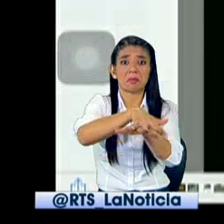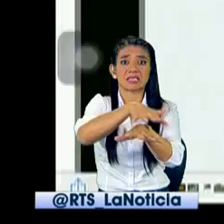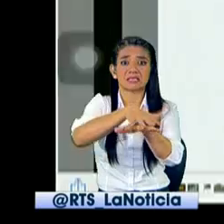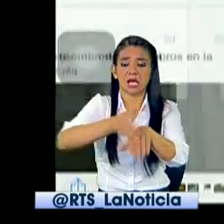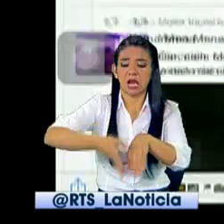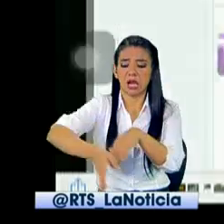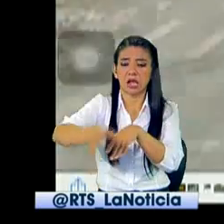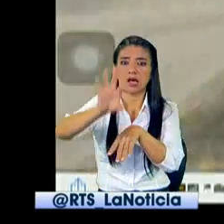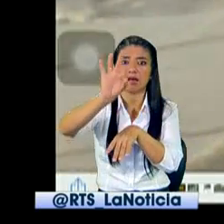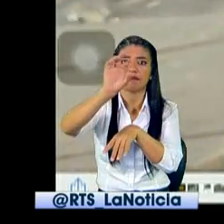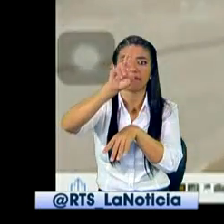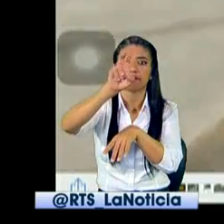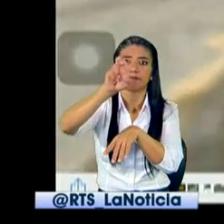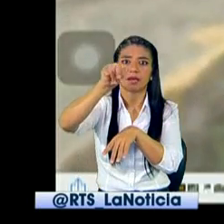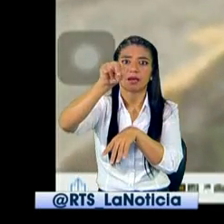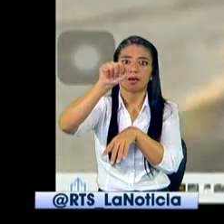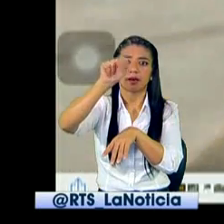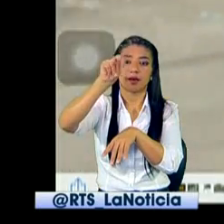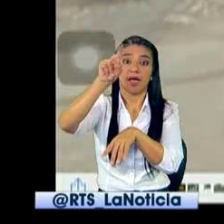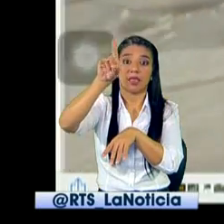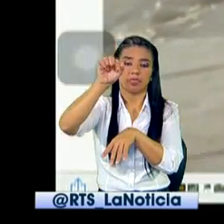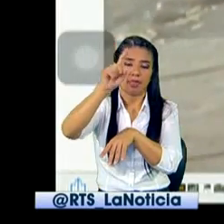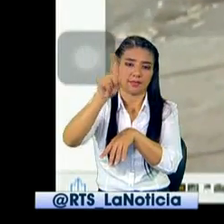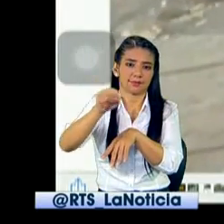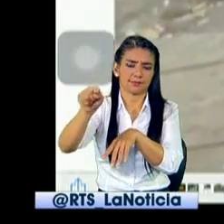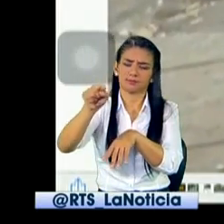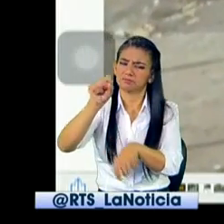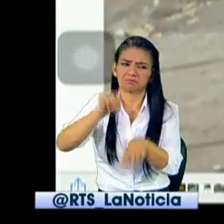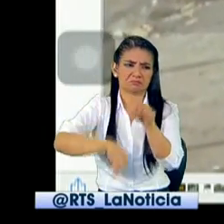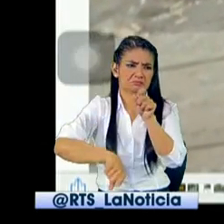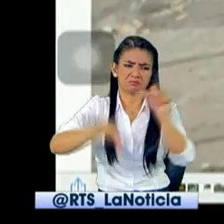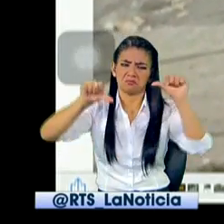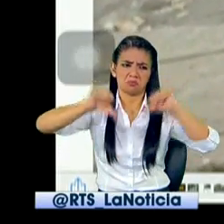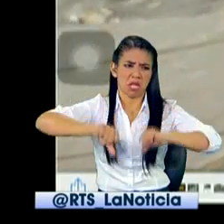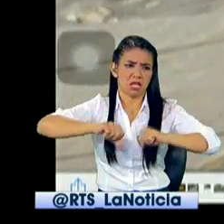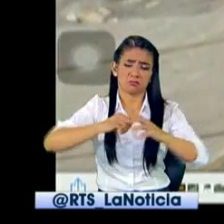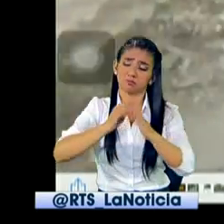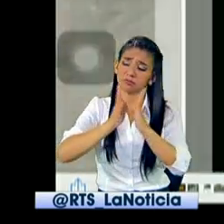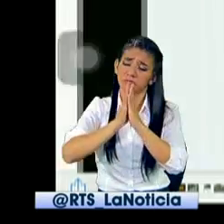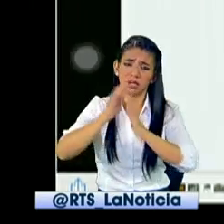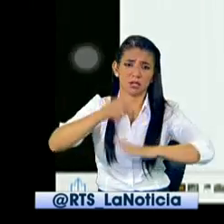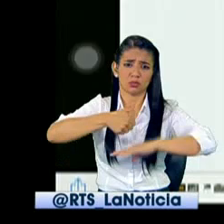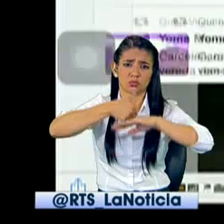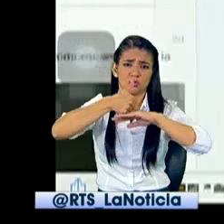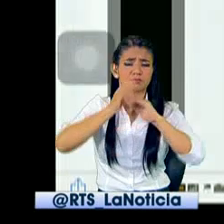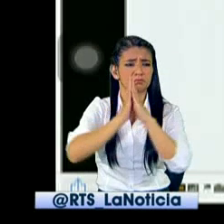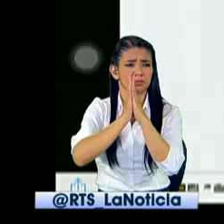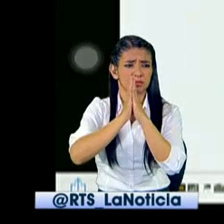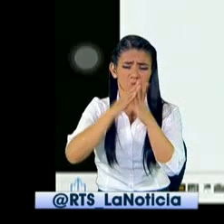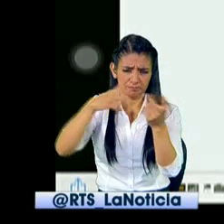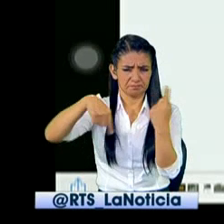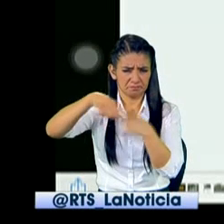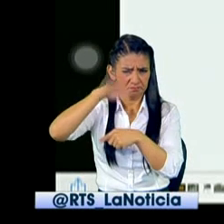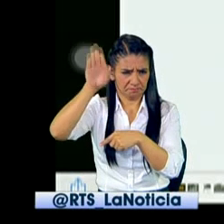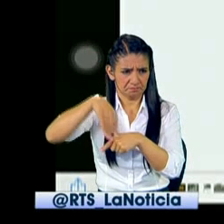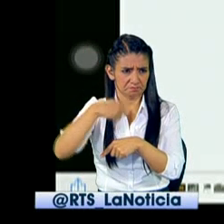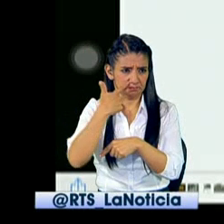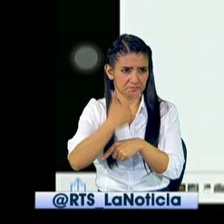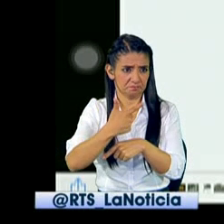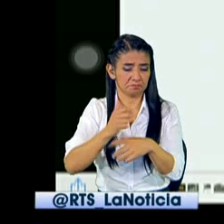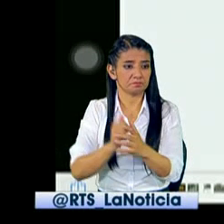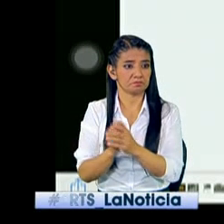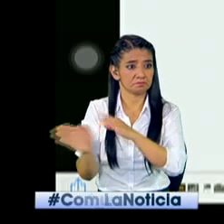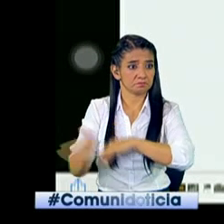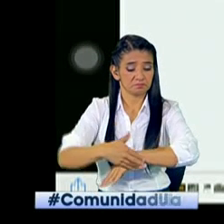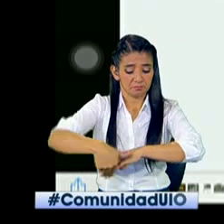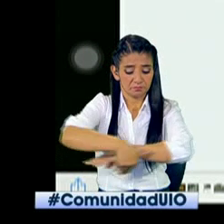RTS-La Noticia, vecinos, no se olviden, con fotografía. De esa manera gestionamos con la autoridad. Así es, Robert, es muy importante ese mensaje